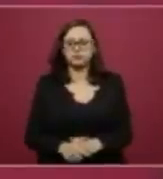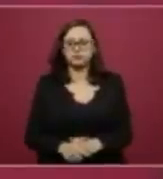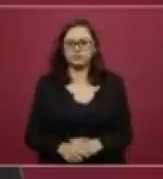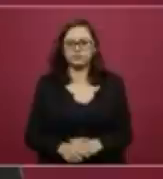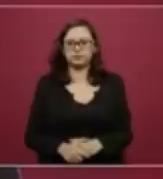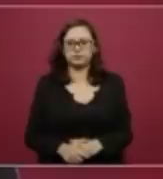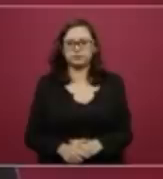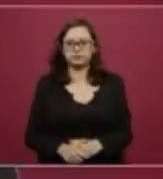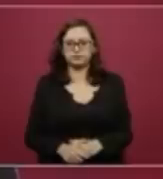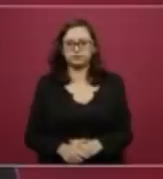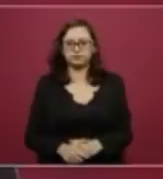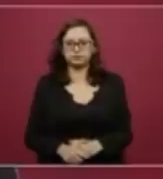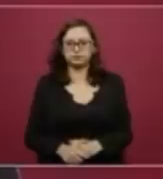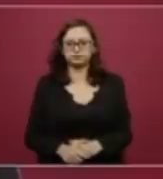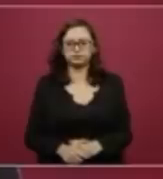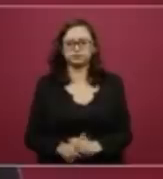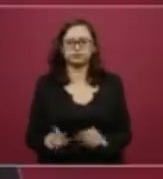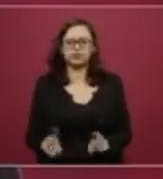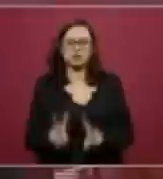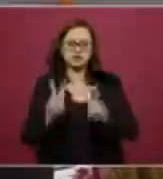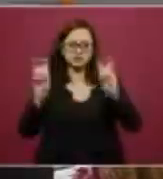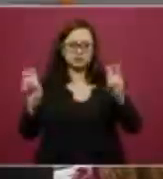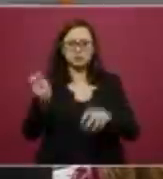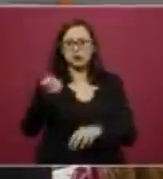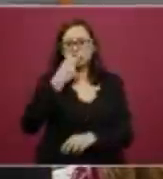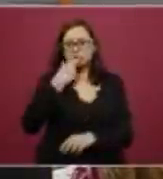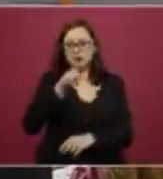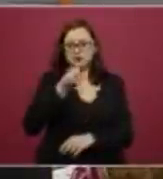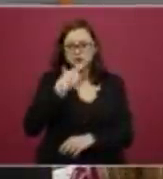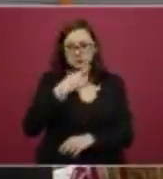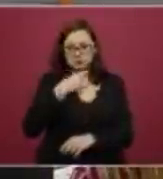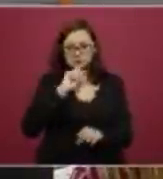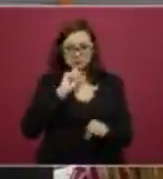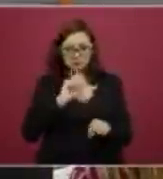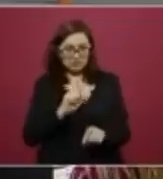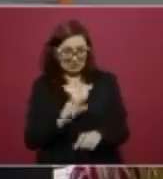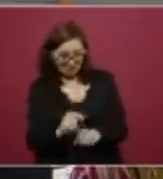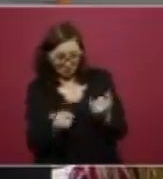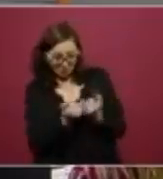lo de las medicinas, es tu pregunta también, ¿verdad?